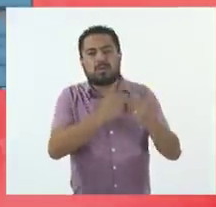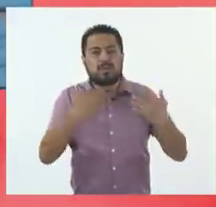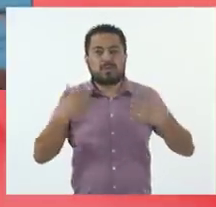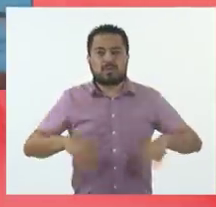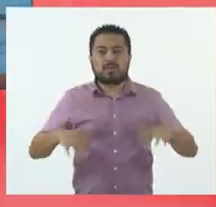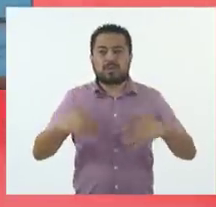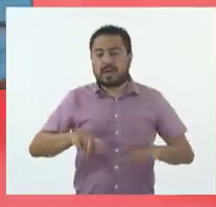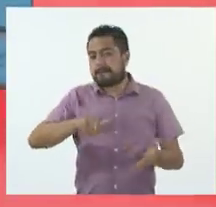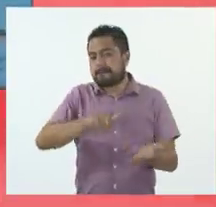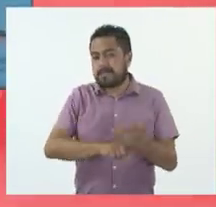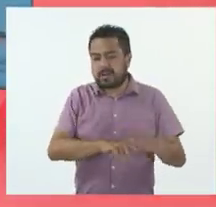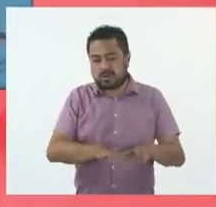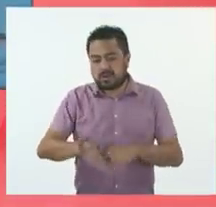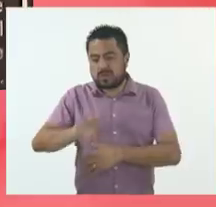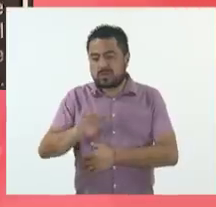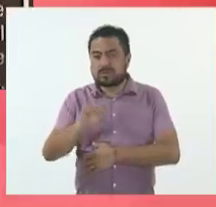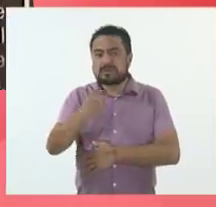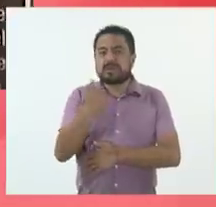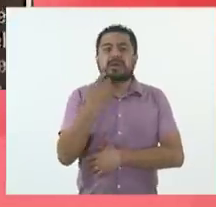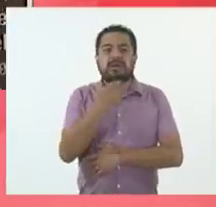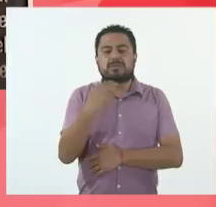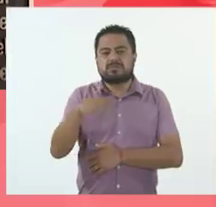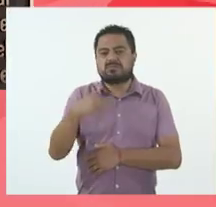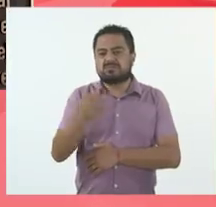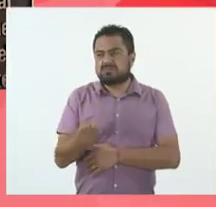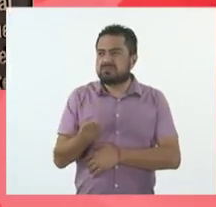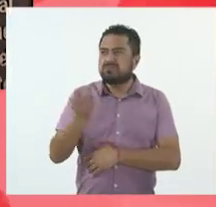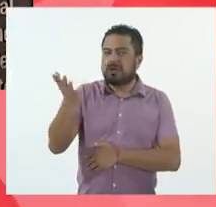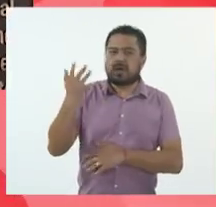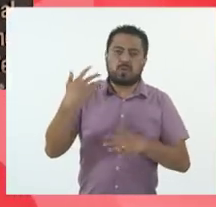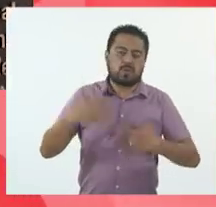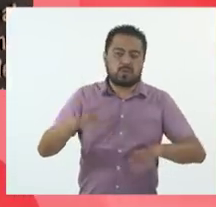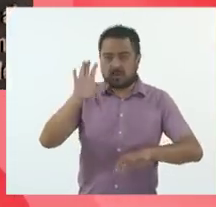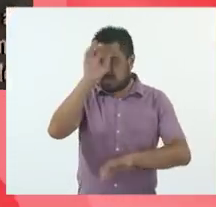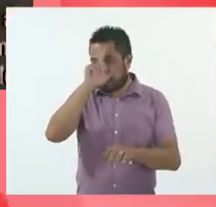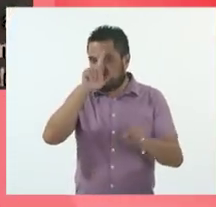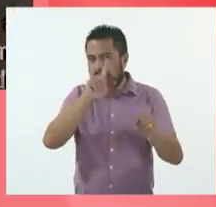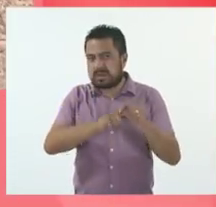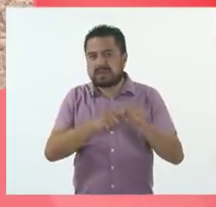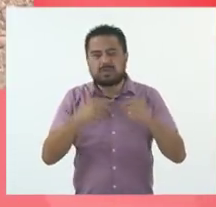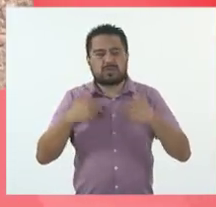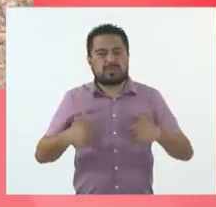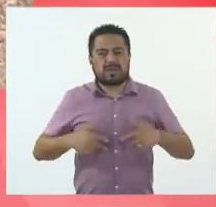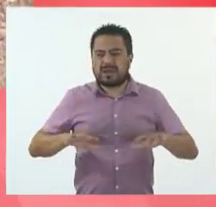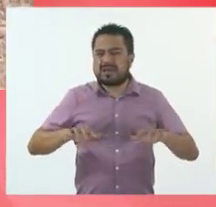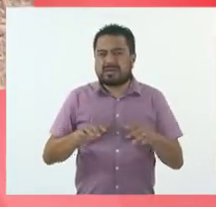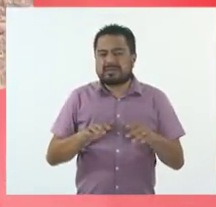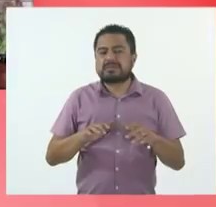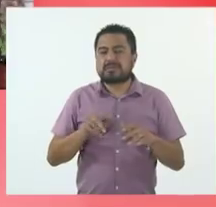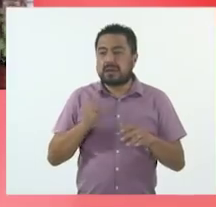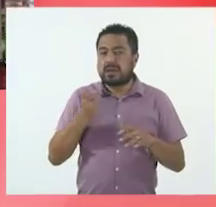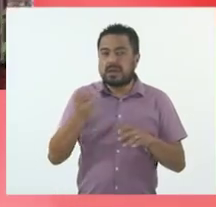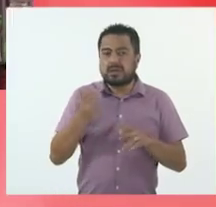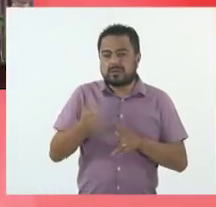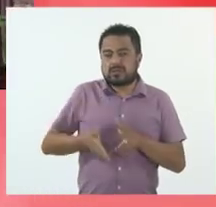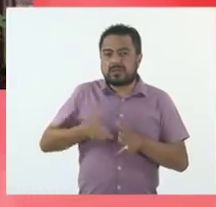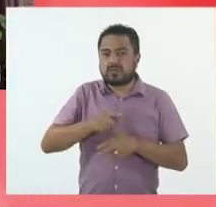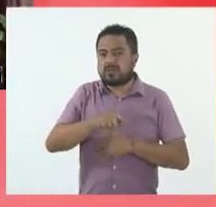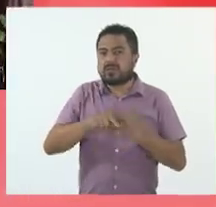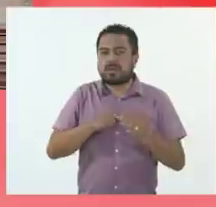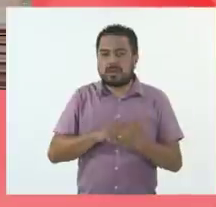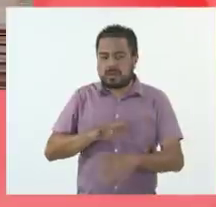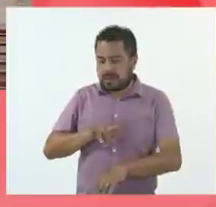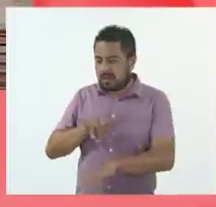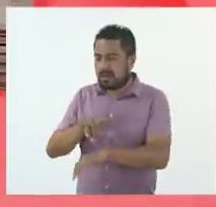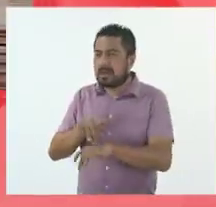perímetro que en 1996 fue nombrado Patrimonio Cultural de la Humanidad. La estación, espacio de